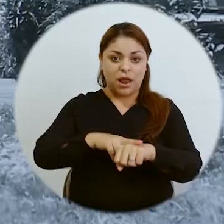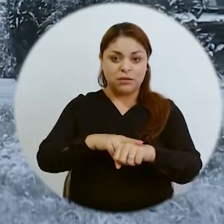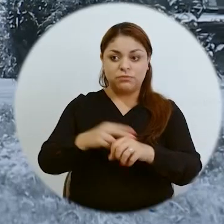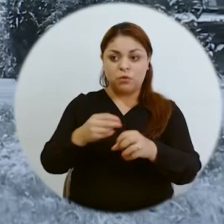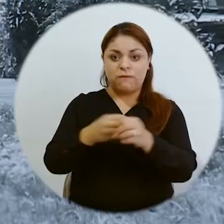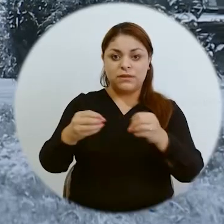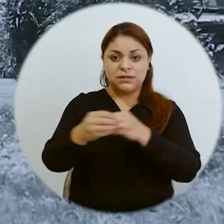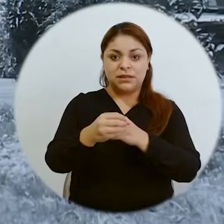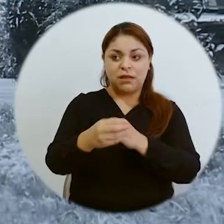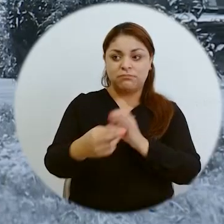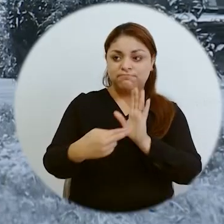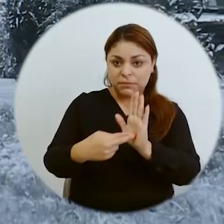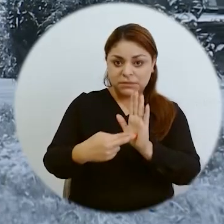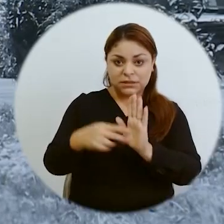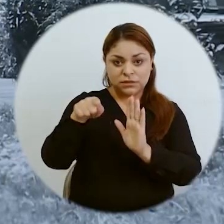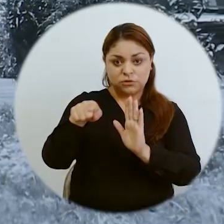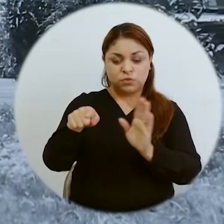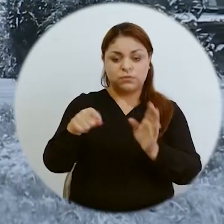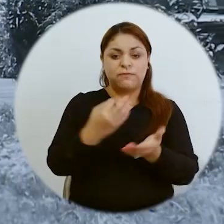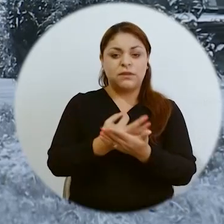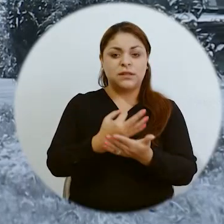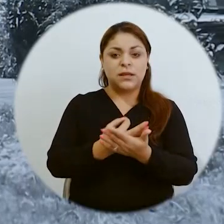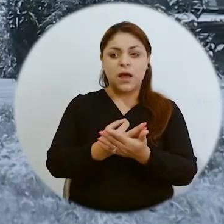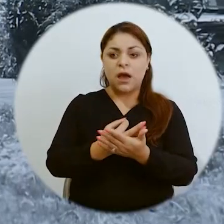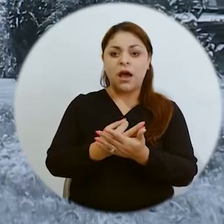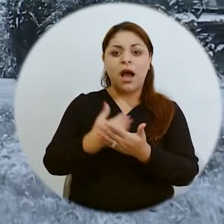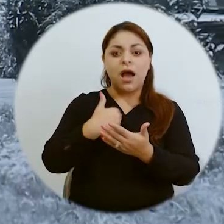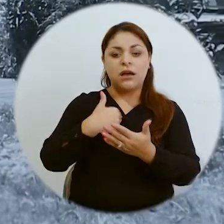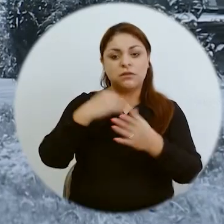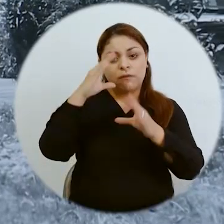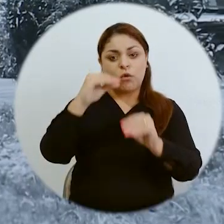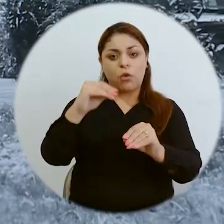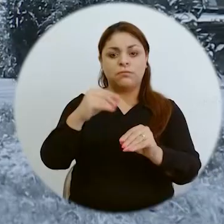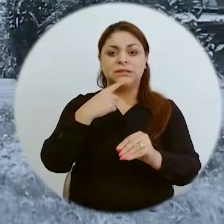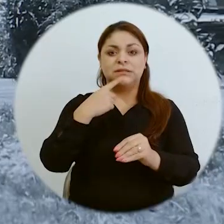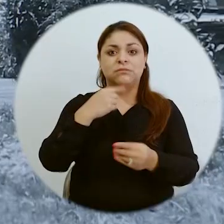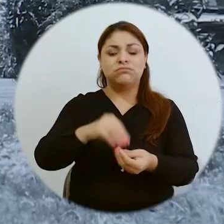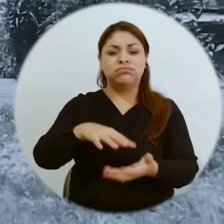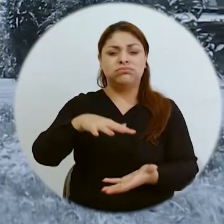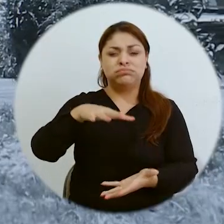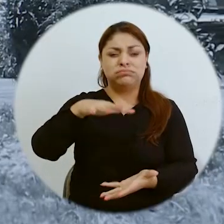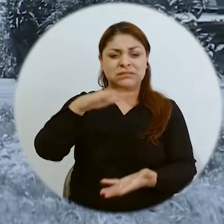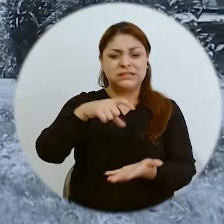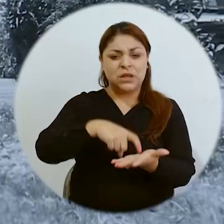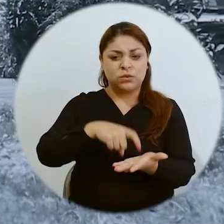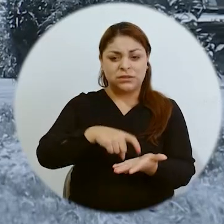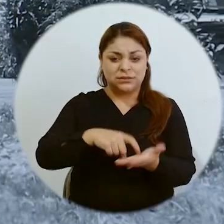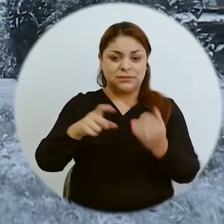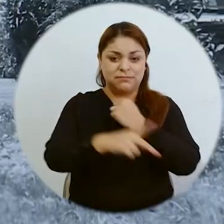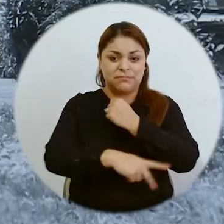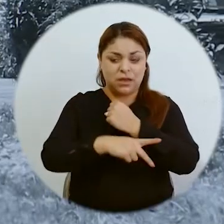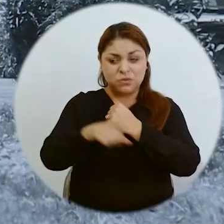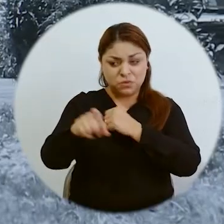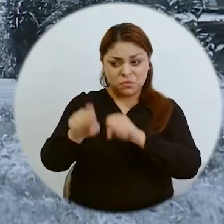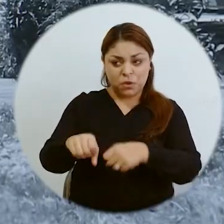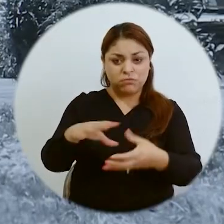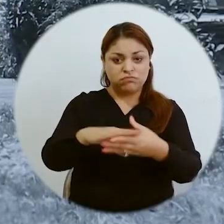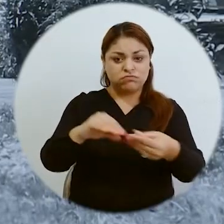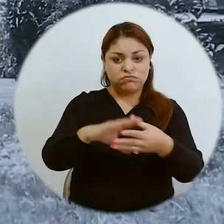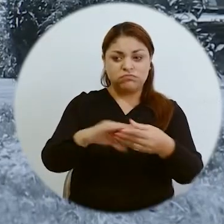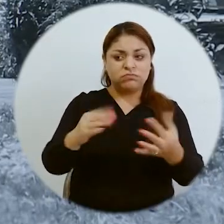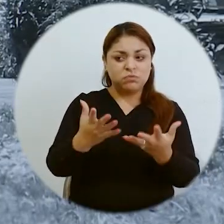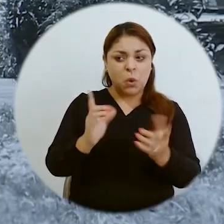representa a don Danilo, hizo un llamado reciente dada pues la cantidad de endeudamiento que hay en el país. Tal vez, don Danilo, si nos cuenta un